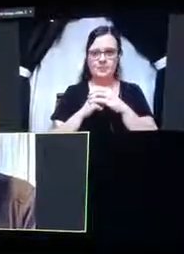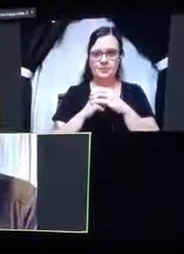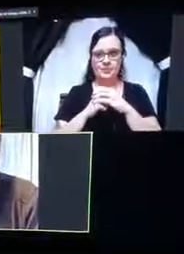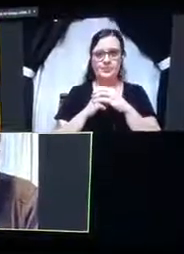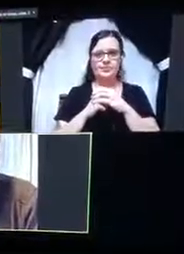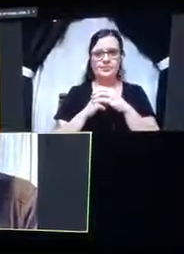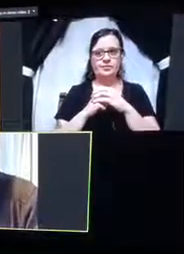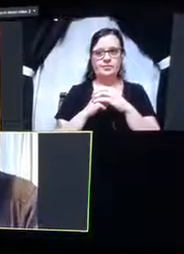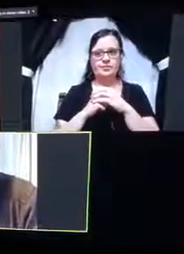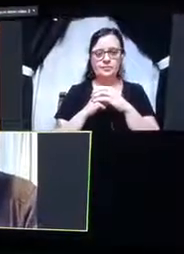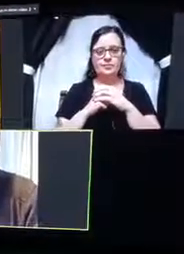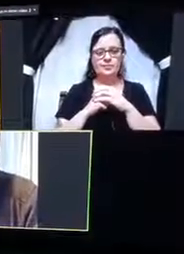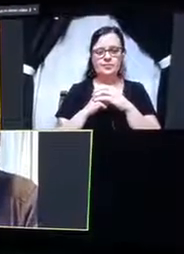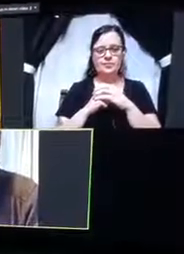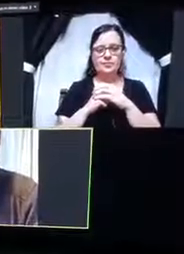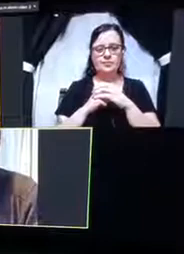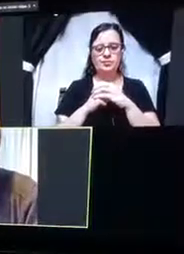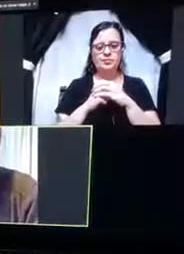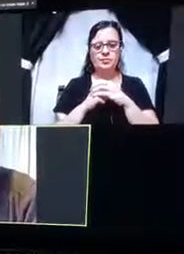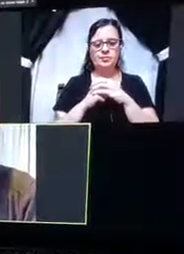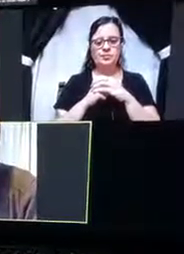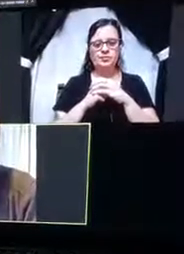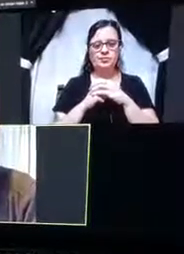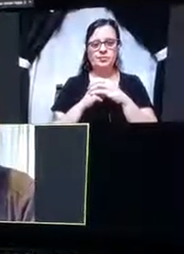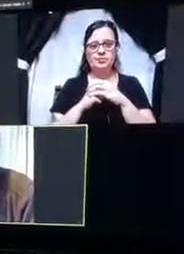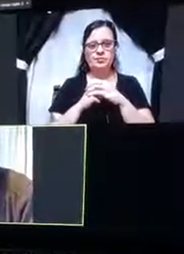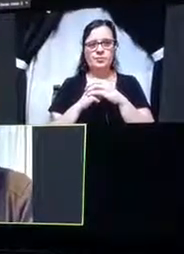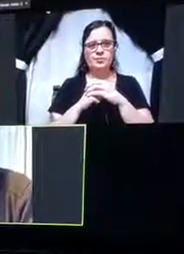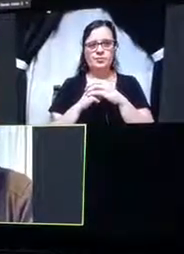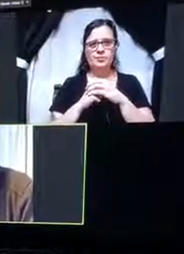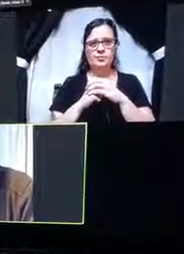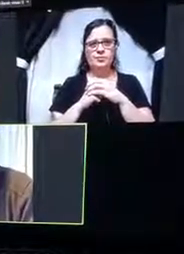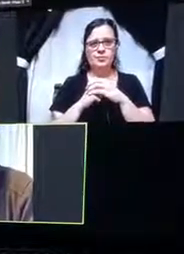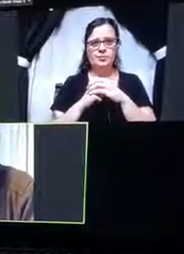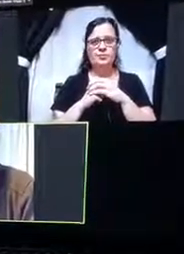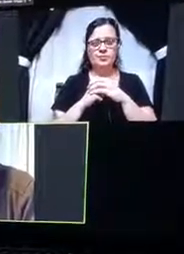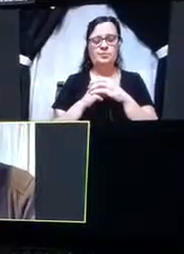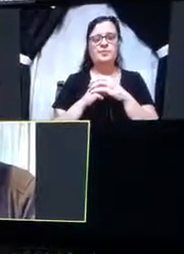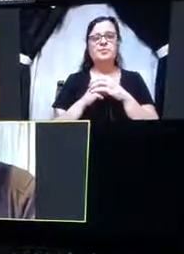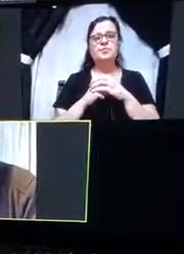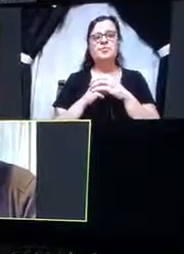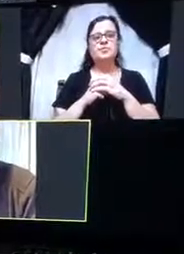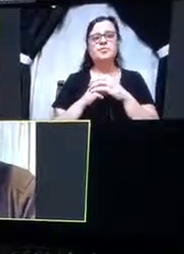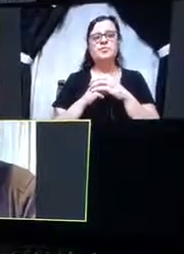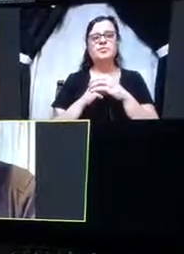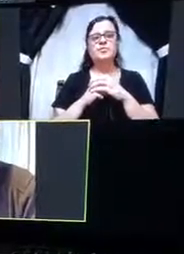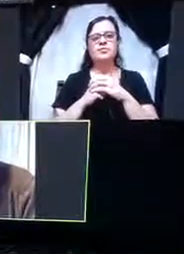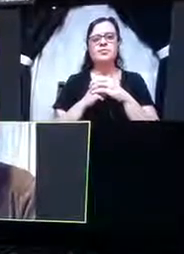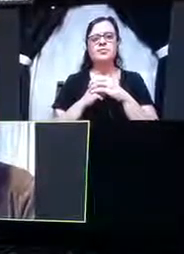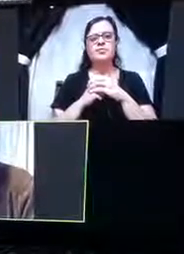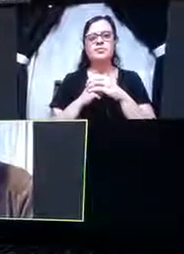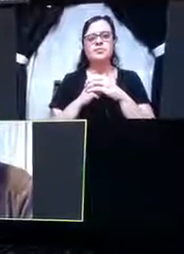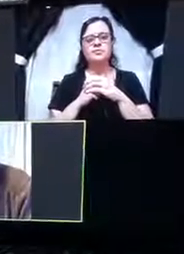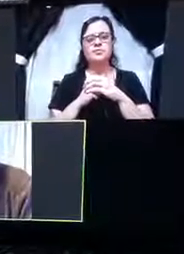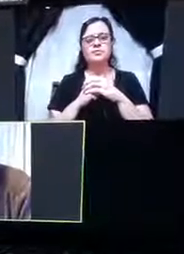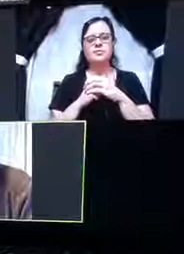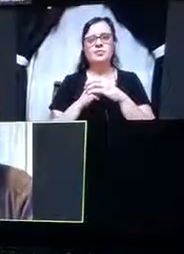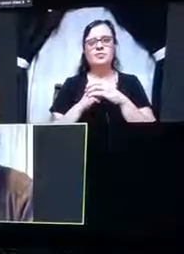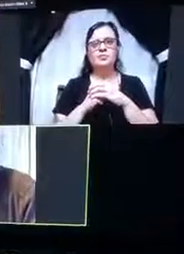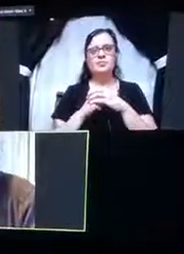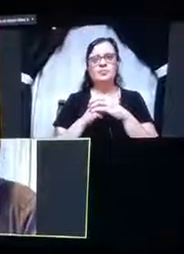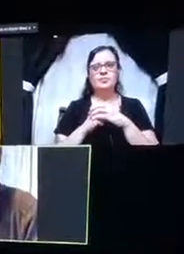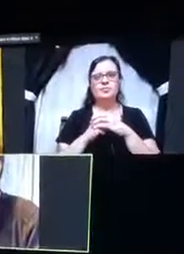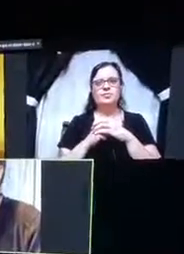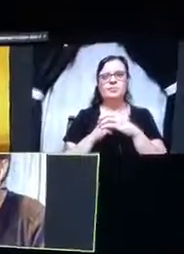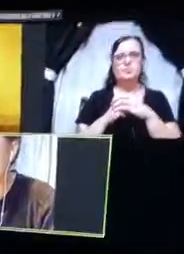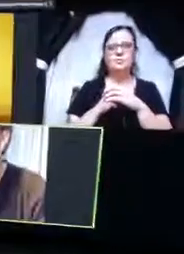la progresión de su pérdida auditiva 2 veces por semana, con un break de 6 meses por mi licencia de maternidad. Quisiera